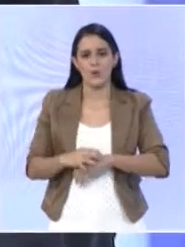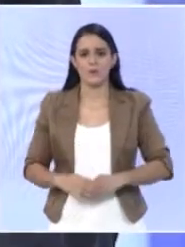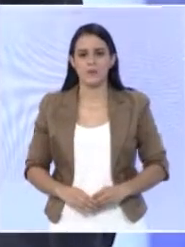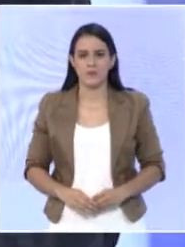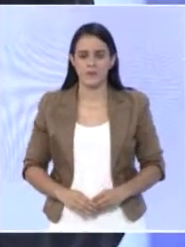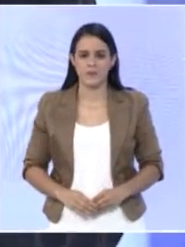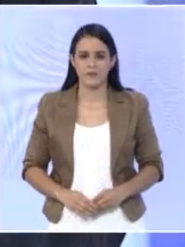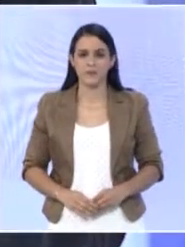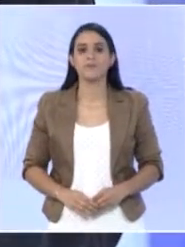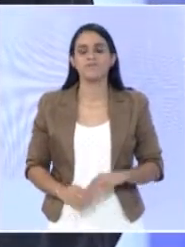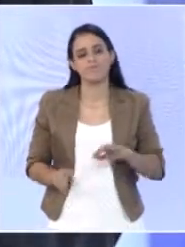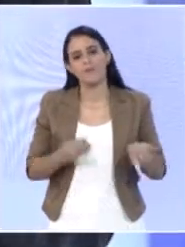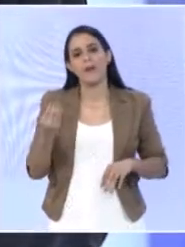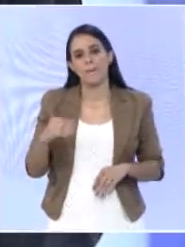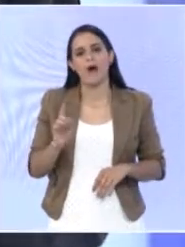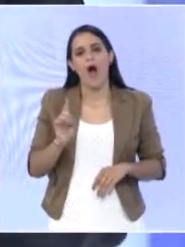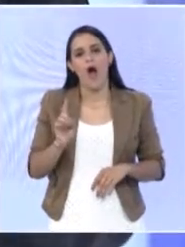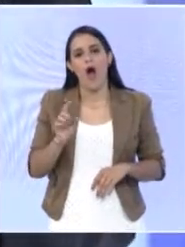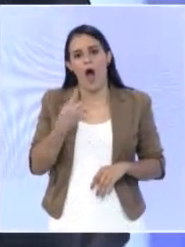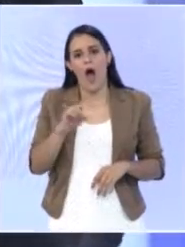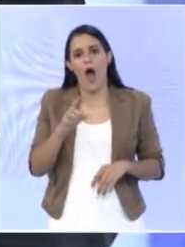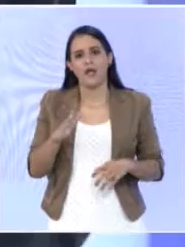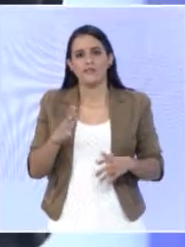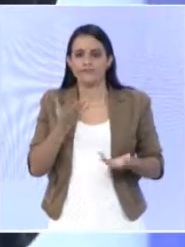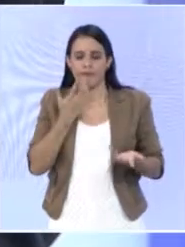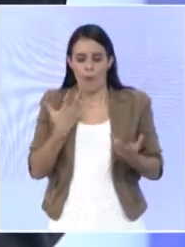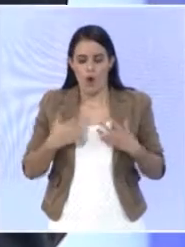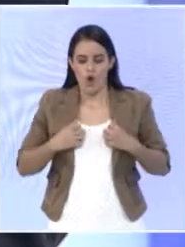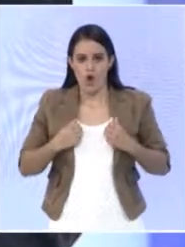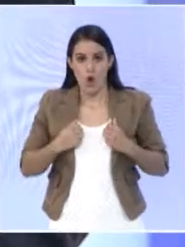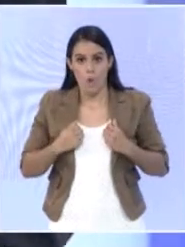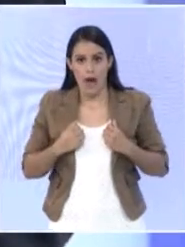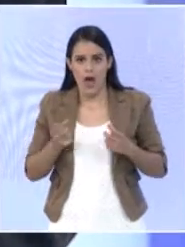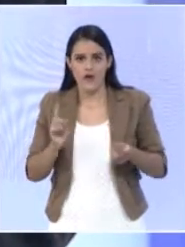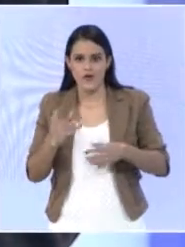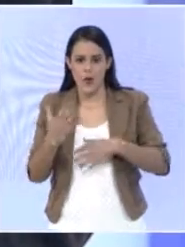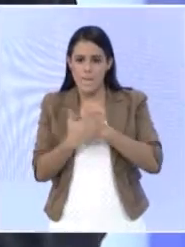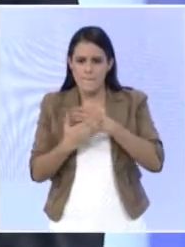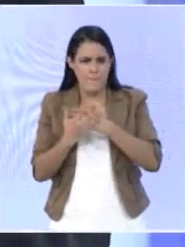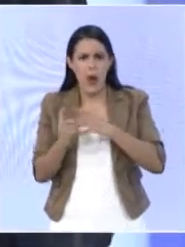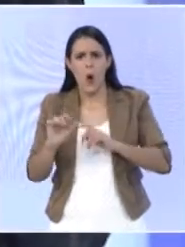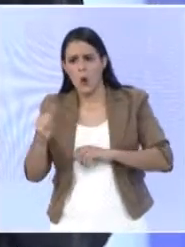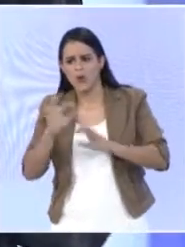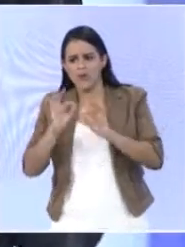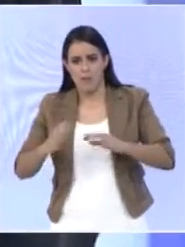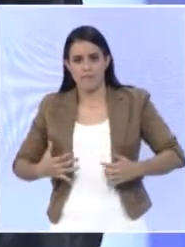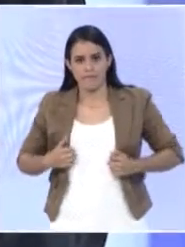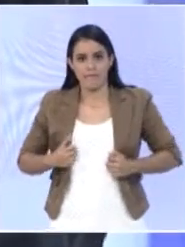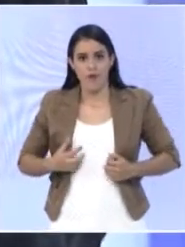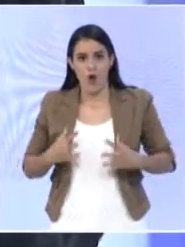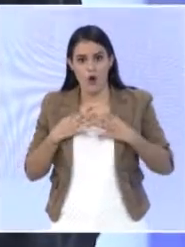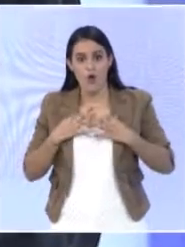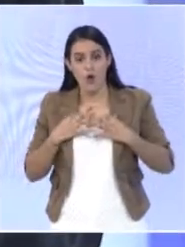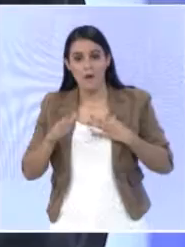ok también tenemos repelente que se pueden aplicar sobre la ropa que no tienen que tener directamente el contacto sobre la piel y lo interesante de esta tecnología